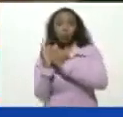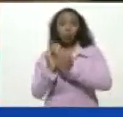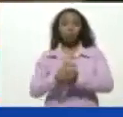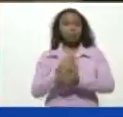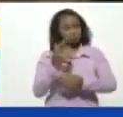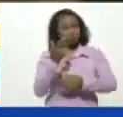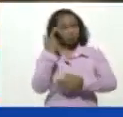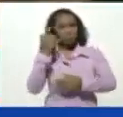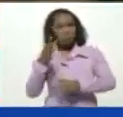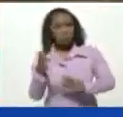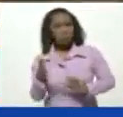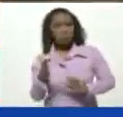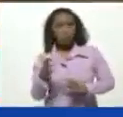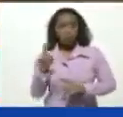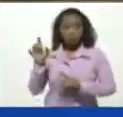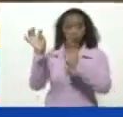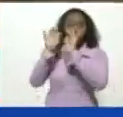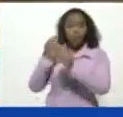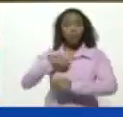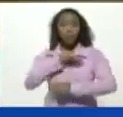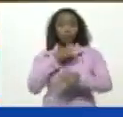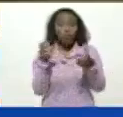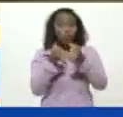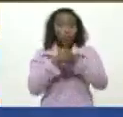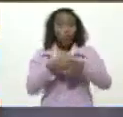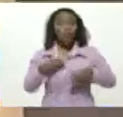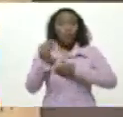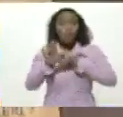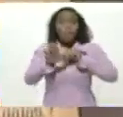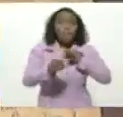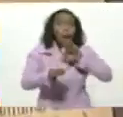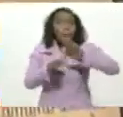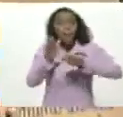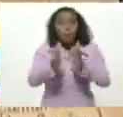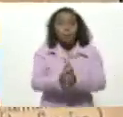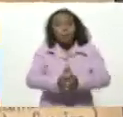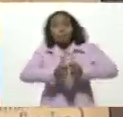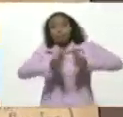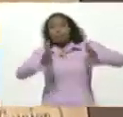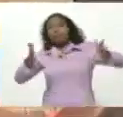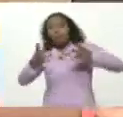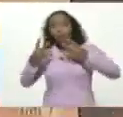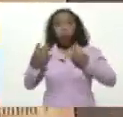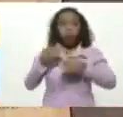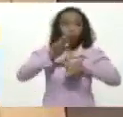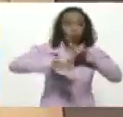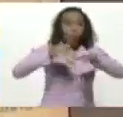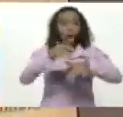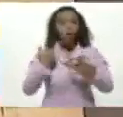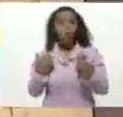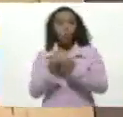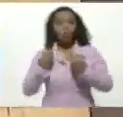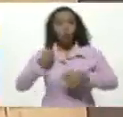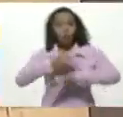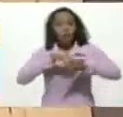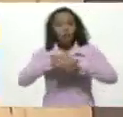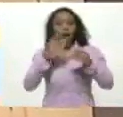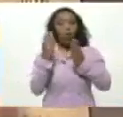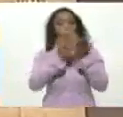Jesús? En ese sentido, bueno, nuestra comuna estamos dando pasos agigantados de la mano de nuestra ministra de Comunas